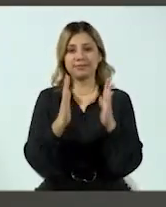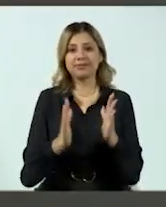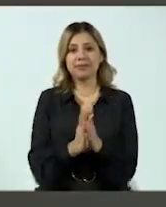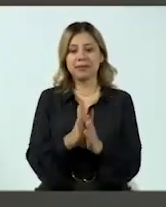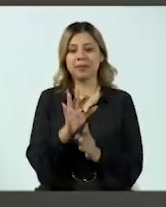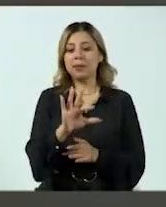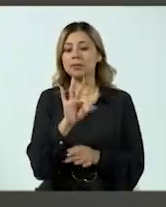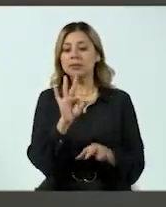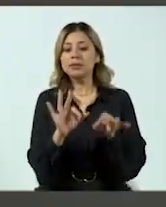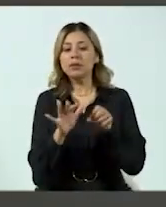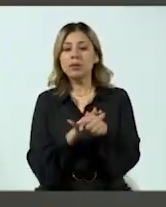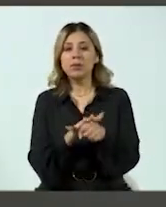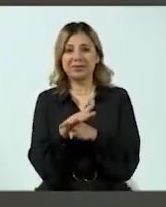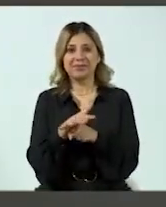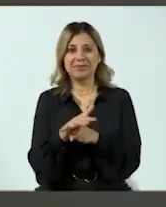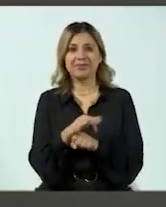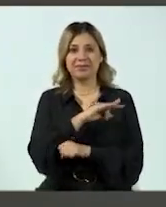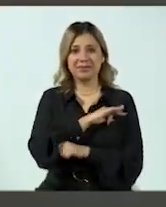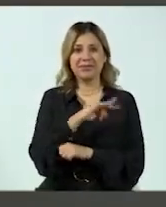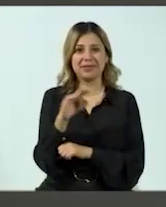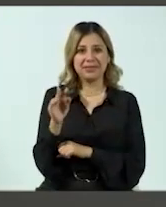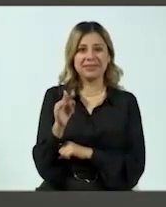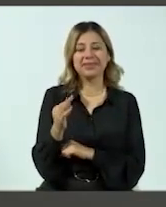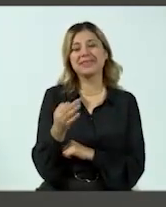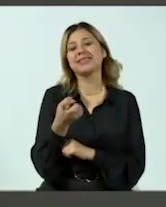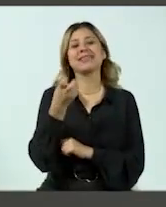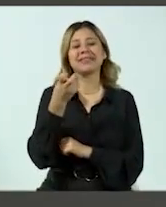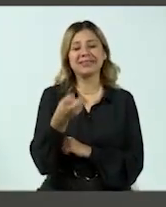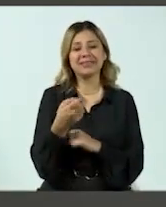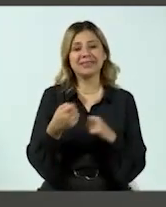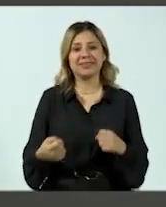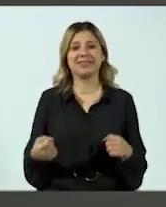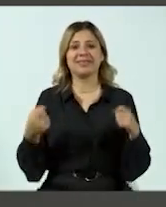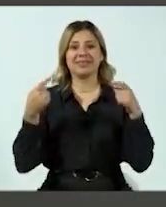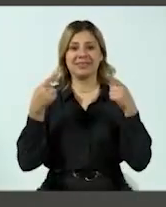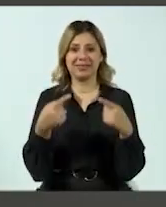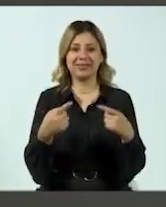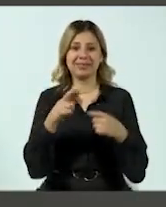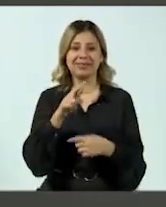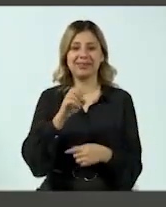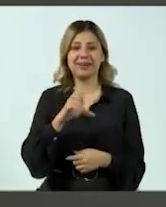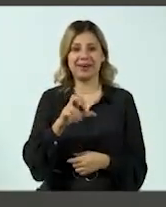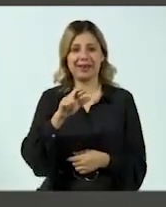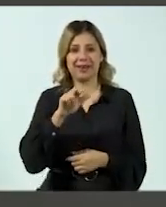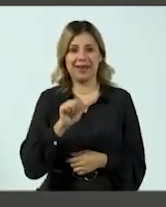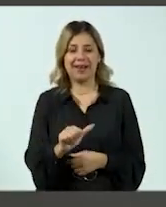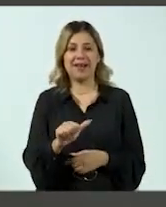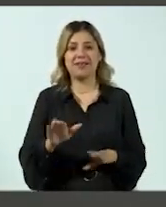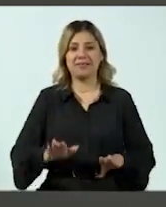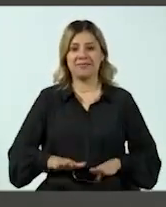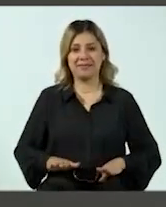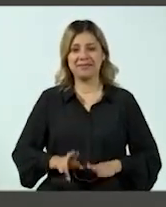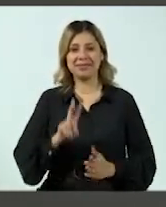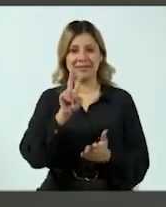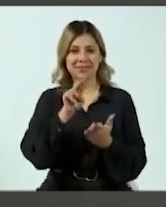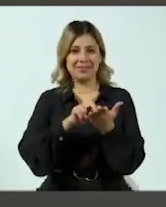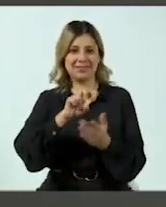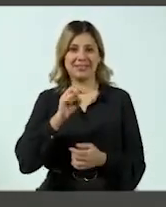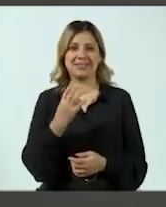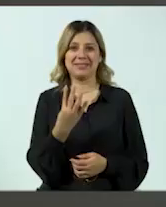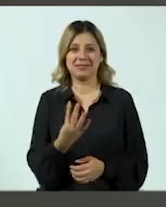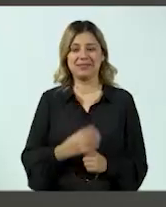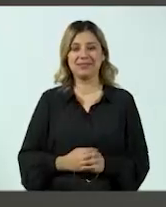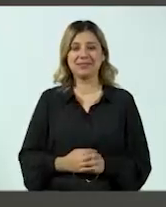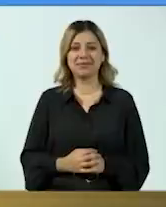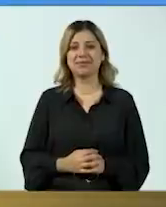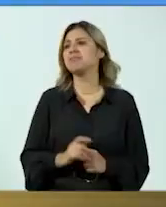para justamente poder entrar a esta final del concurso de recrea tiene talento 2024 o nuestra segunda edición quiénes van